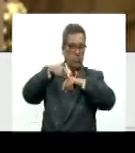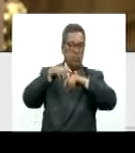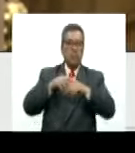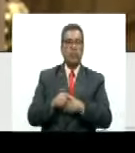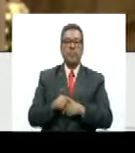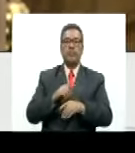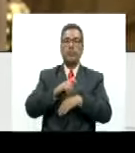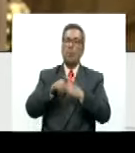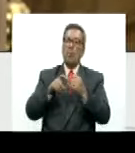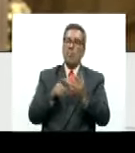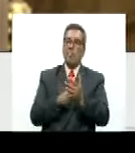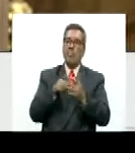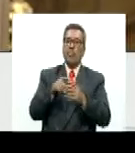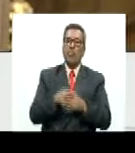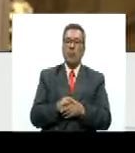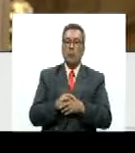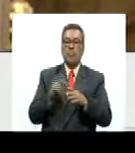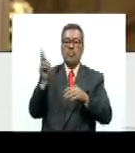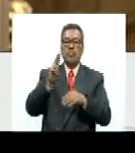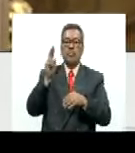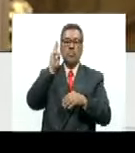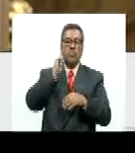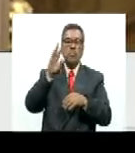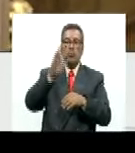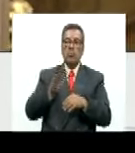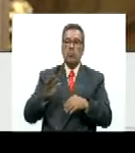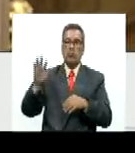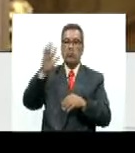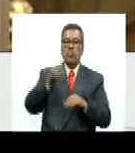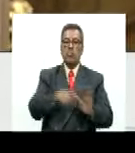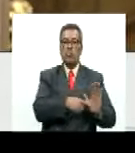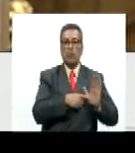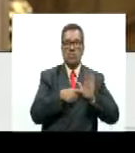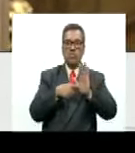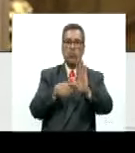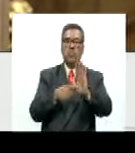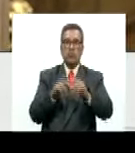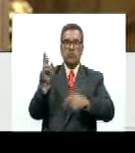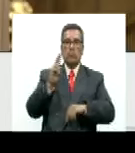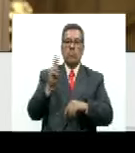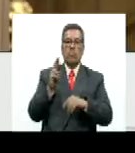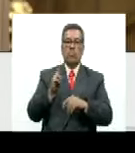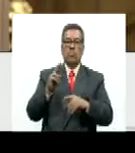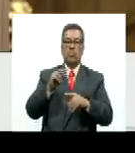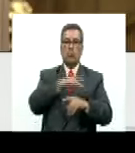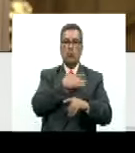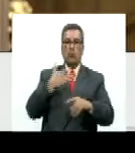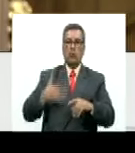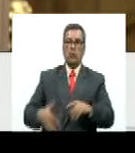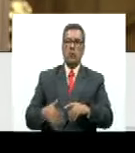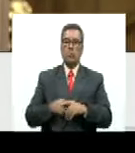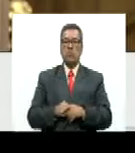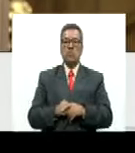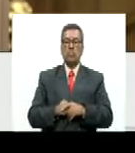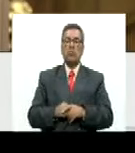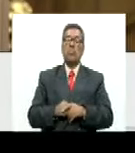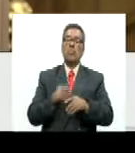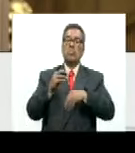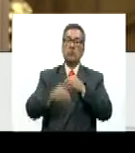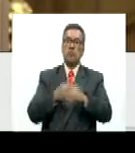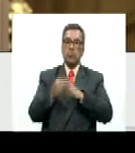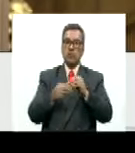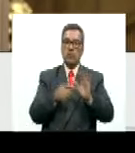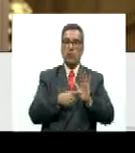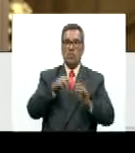y plenipotenciario de la República Bolivariana de Venezuela ante la República Popular China, concurrente